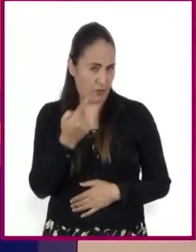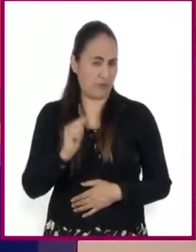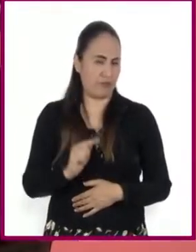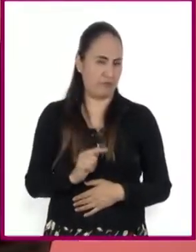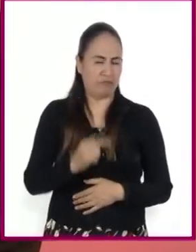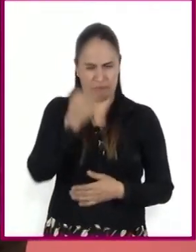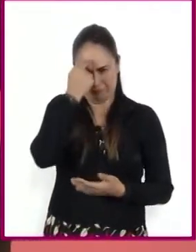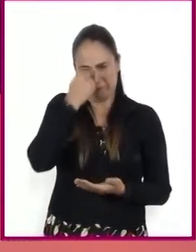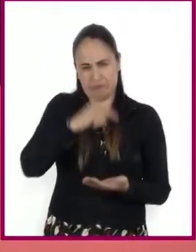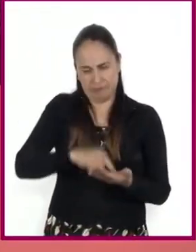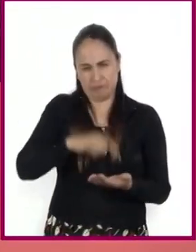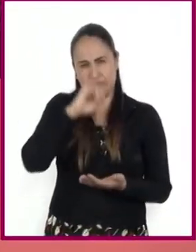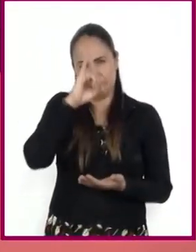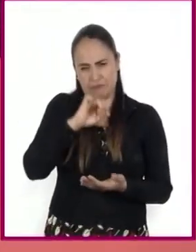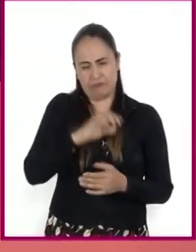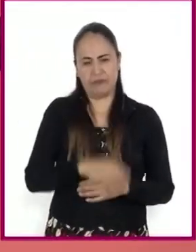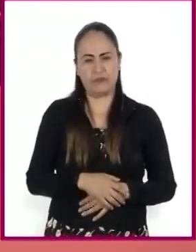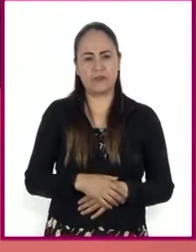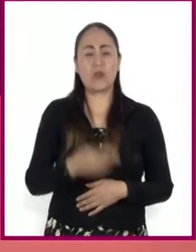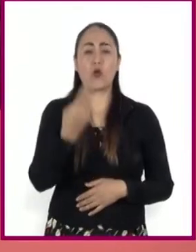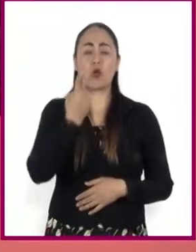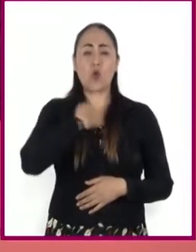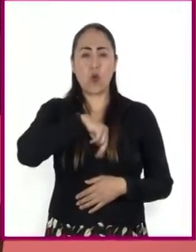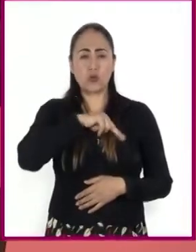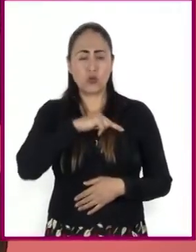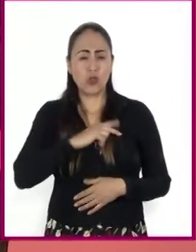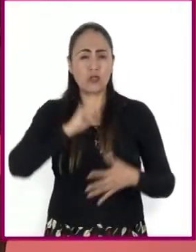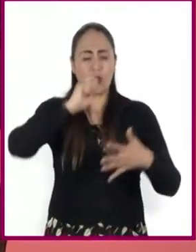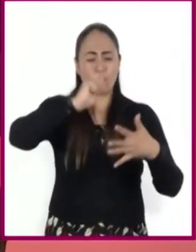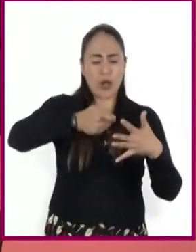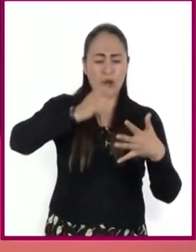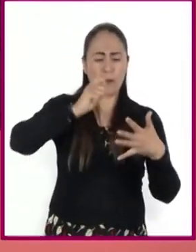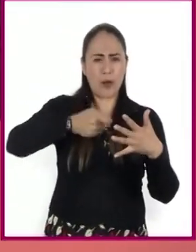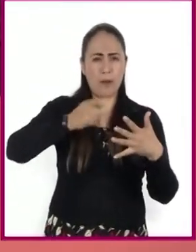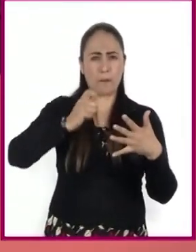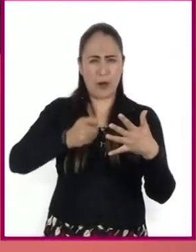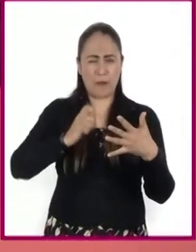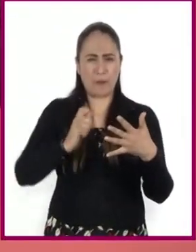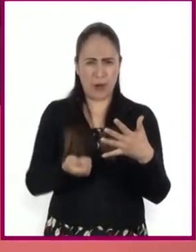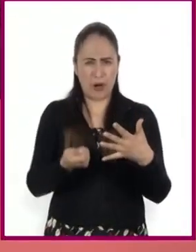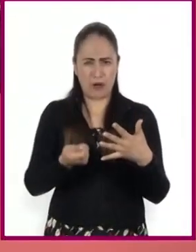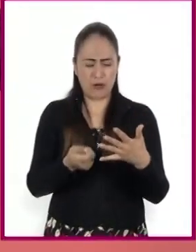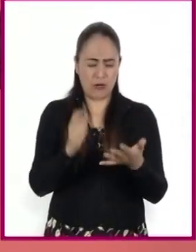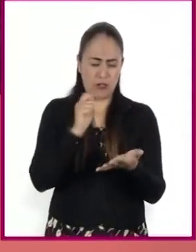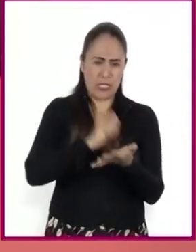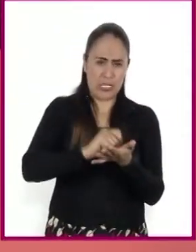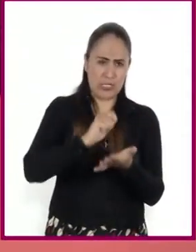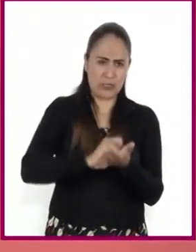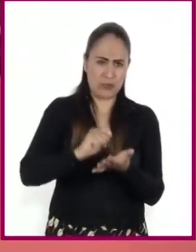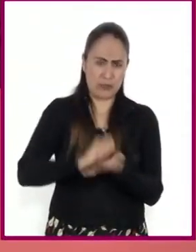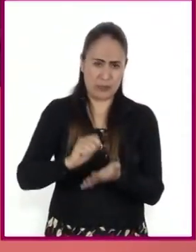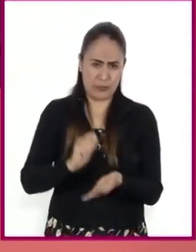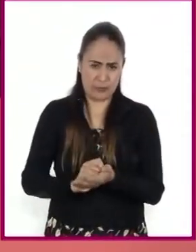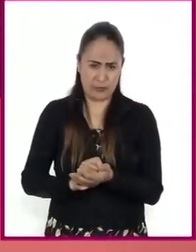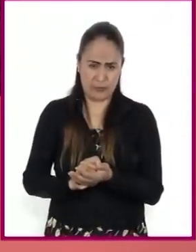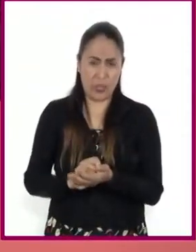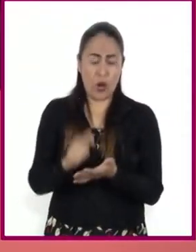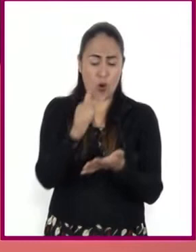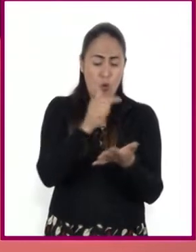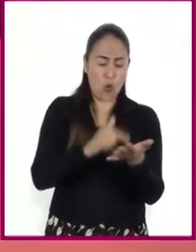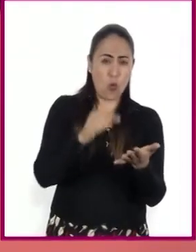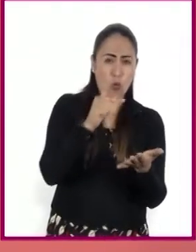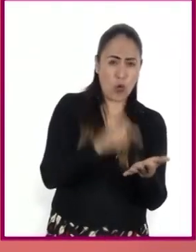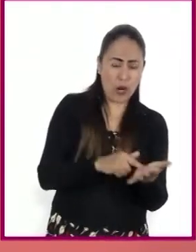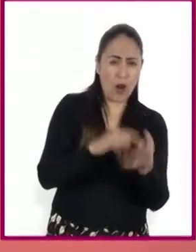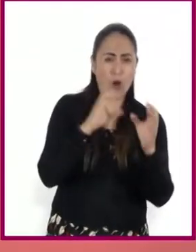sí. Cuando vayamos a escribir los significados en nuestras definiciones, no debemos de escribir el lugar u objeto al que